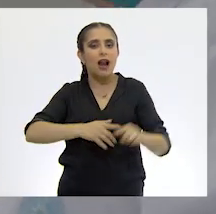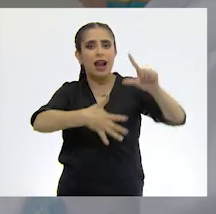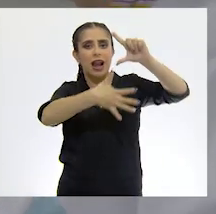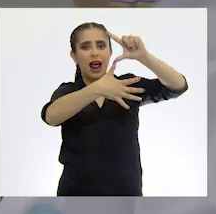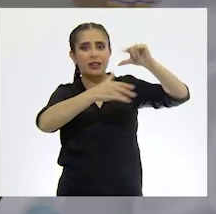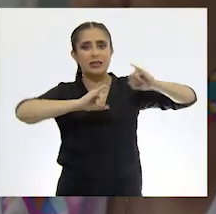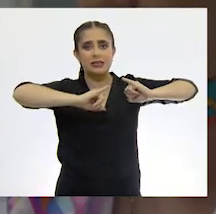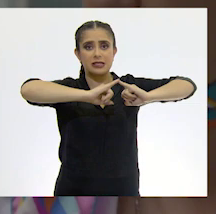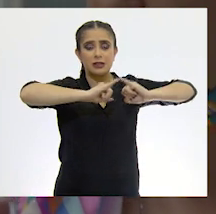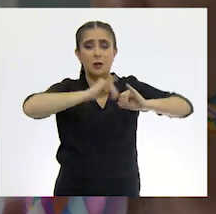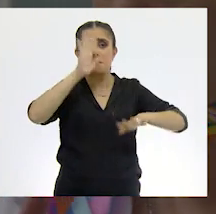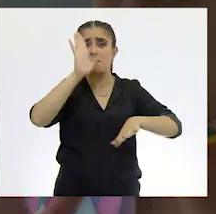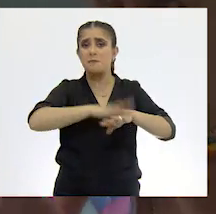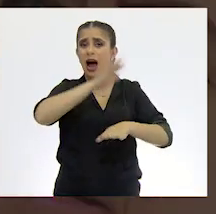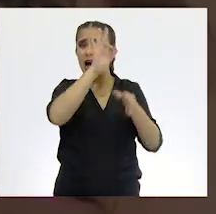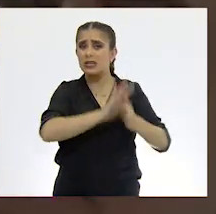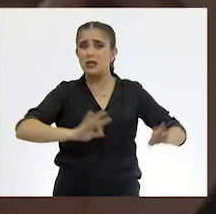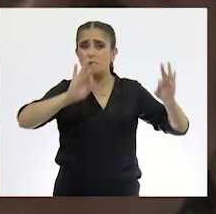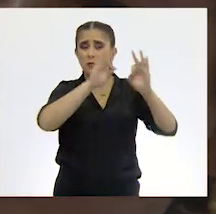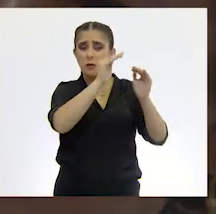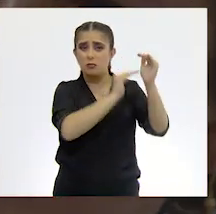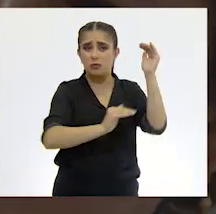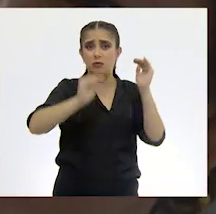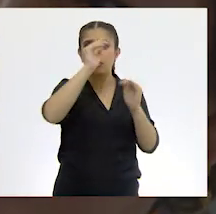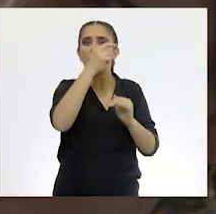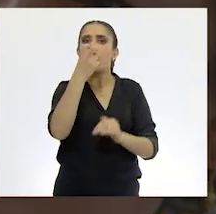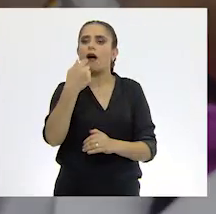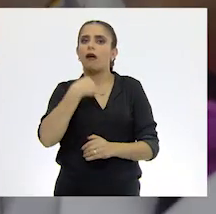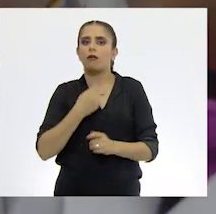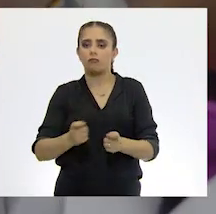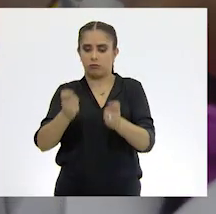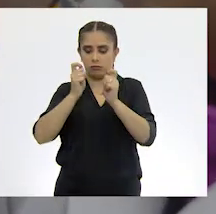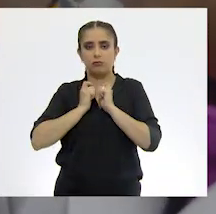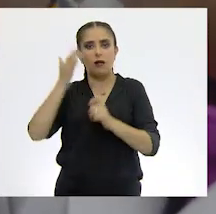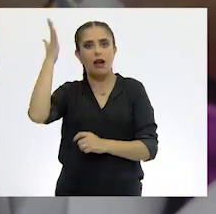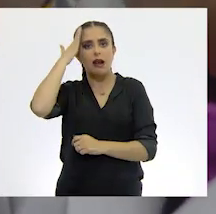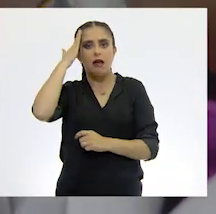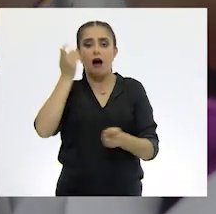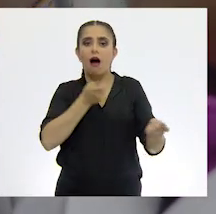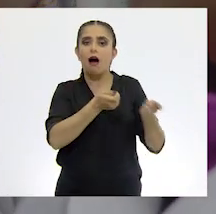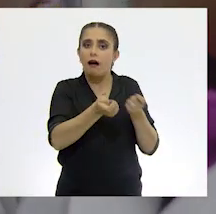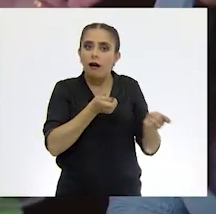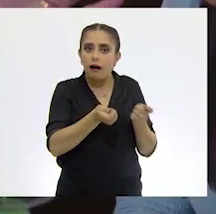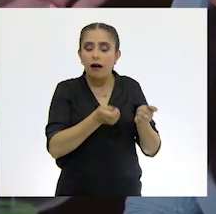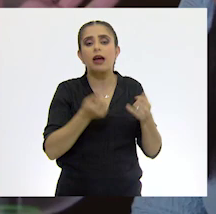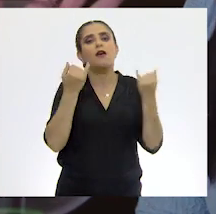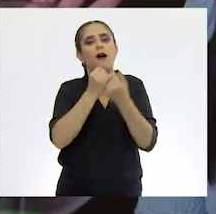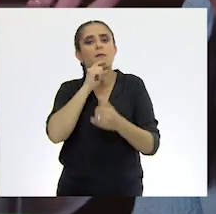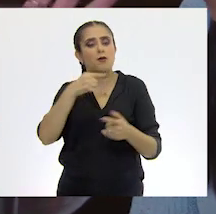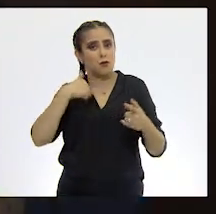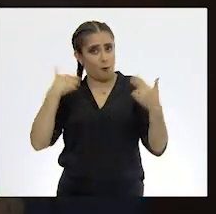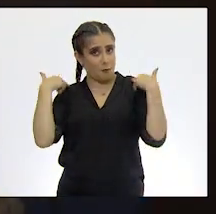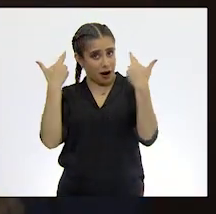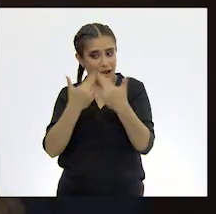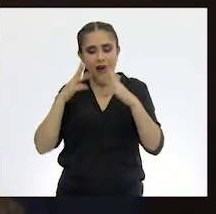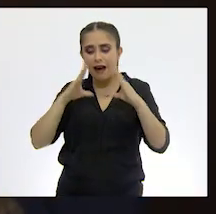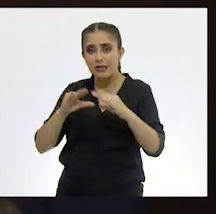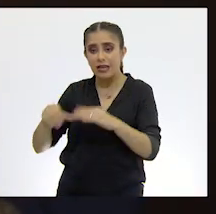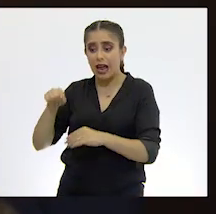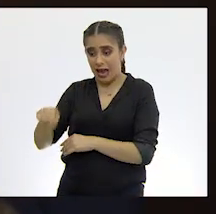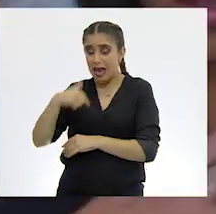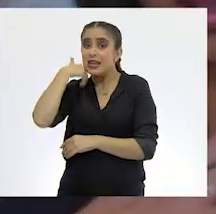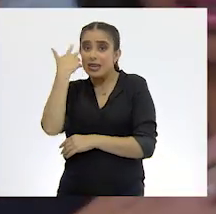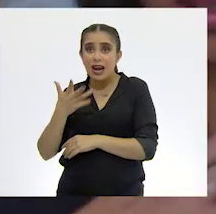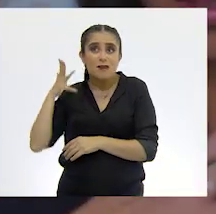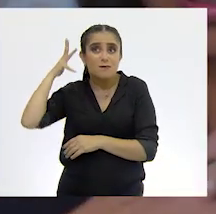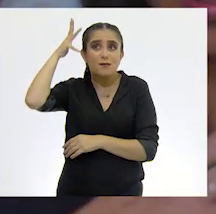institutos nucleares más importantes de Latinoamérica. Además de convertirme en mentora de muchas niñas que, como yo,